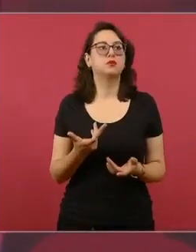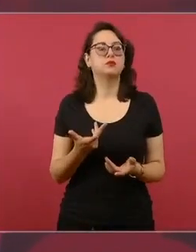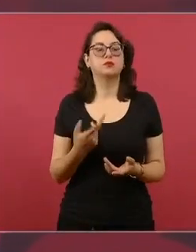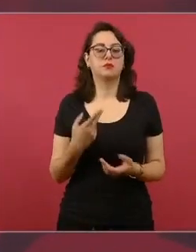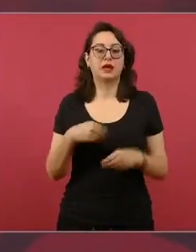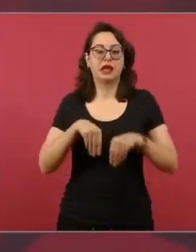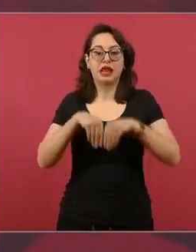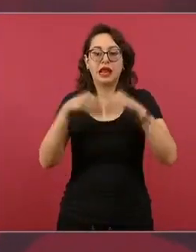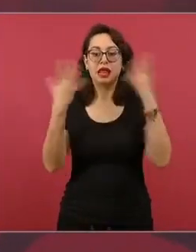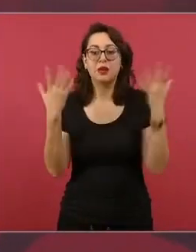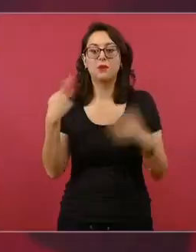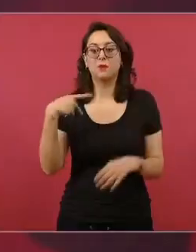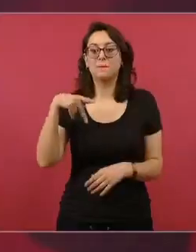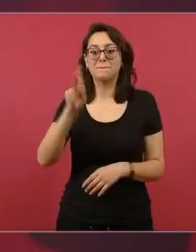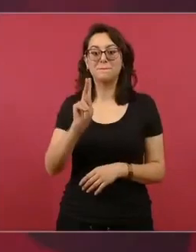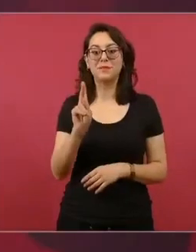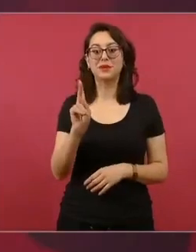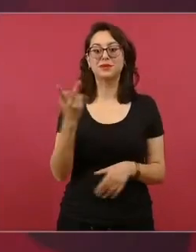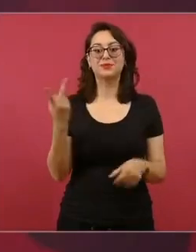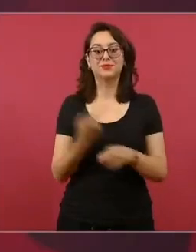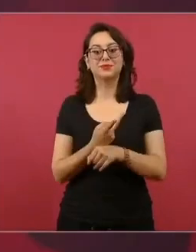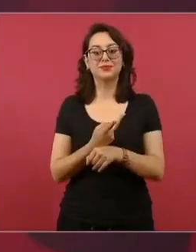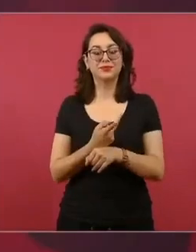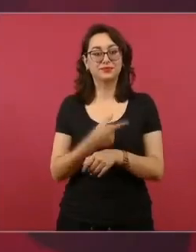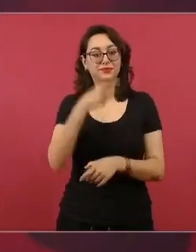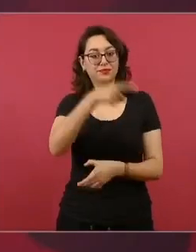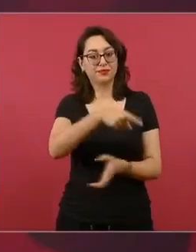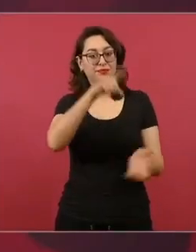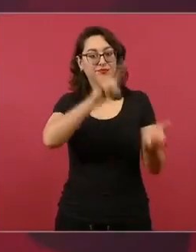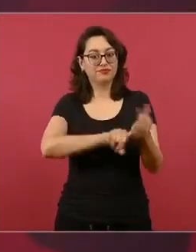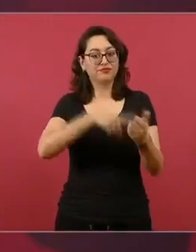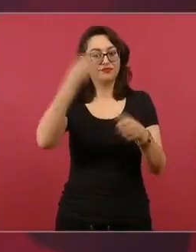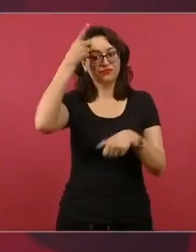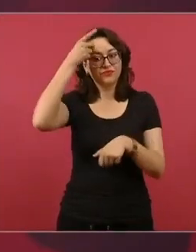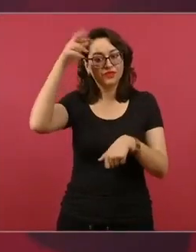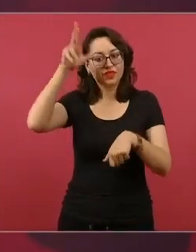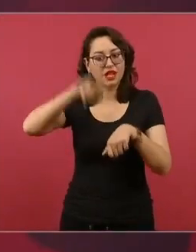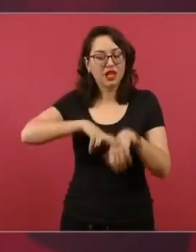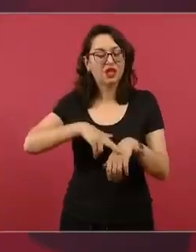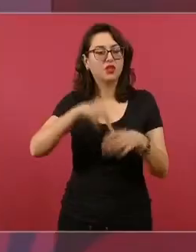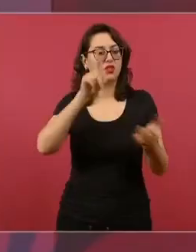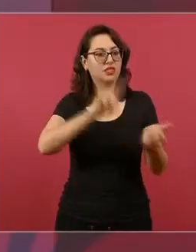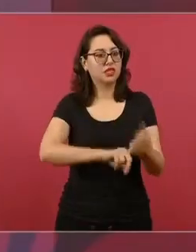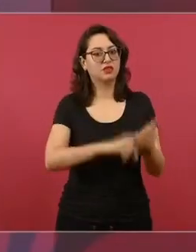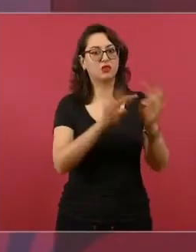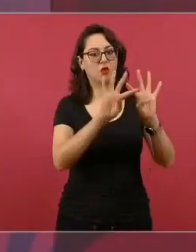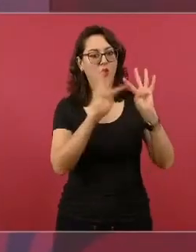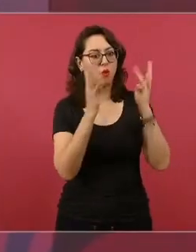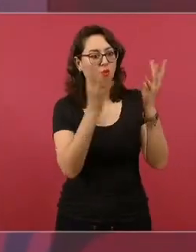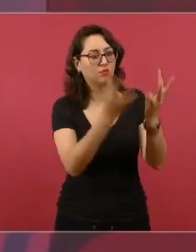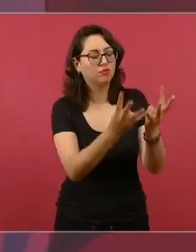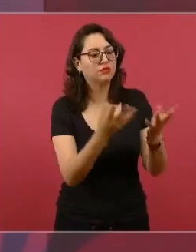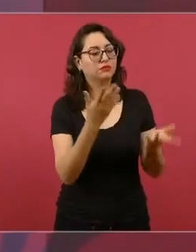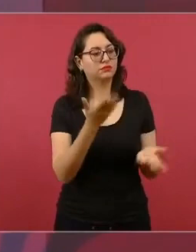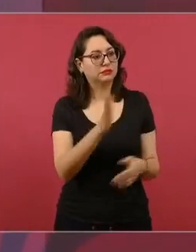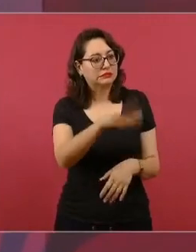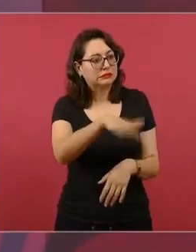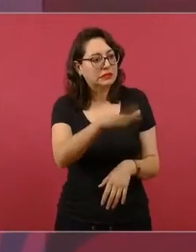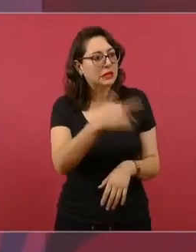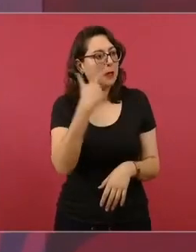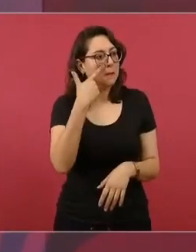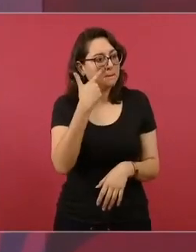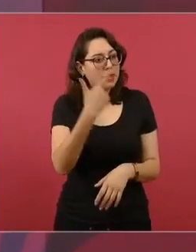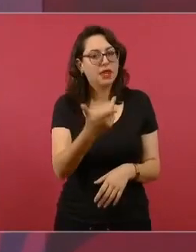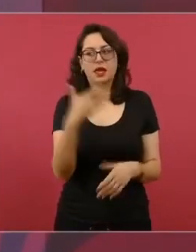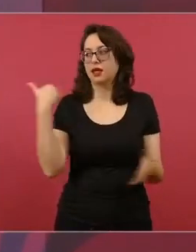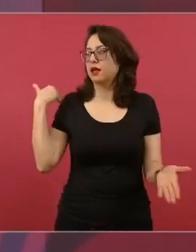los directivos no querían, a pesar de que habían llevado la